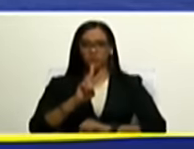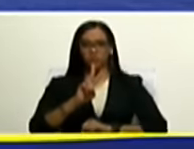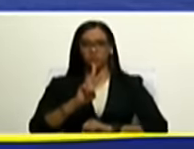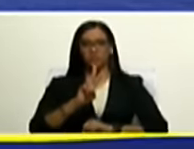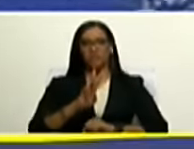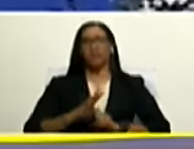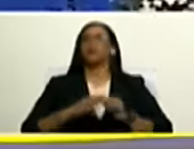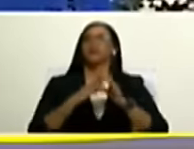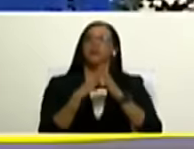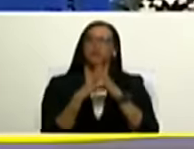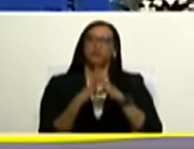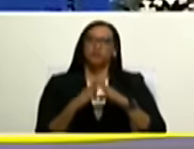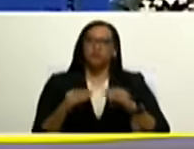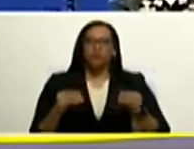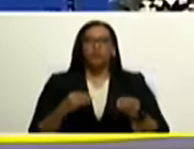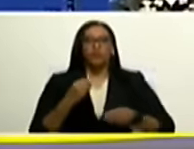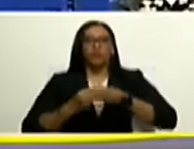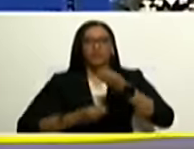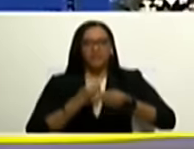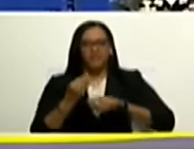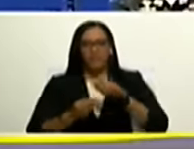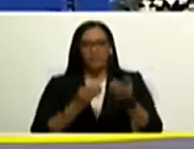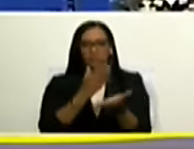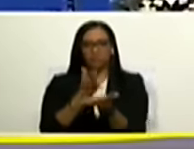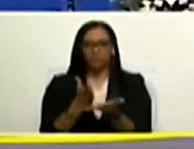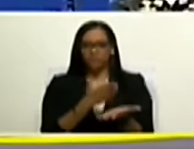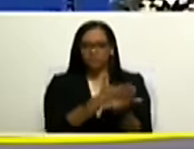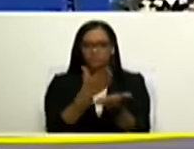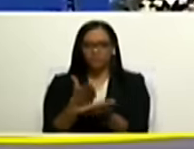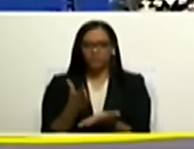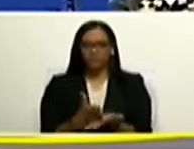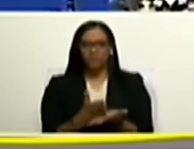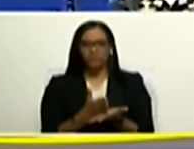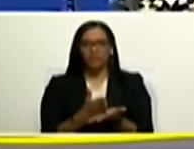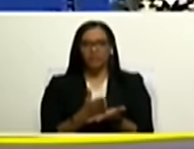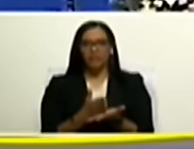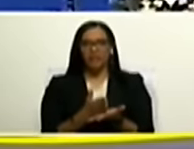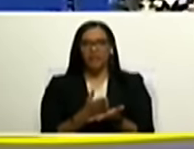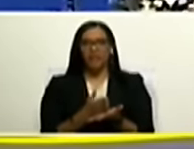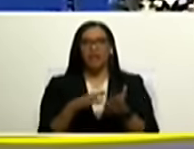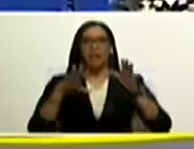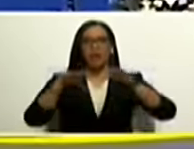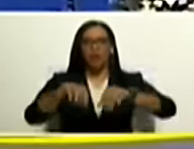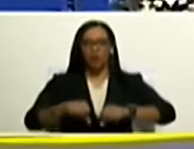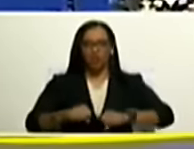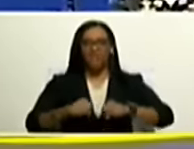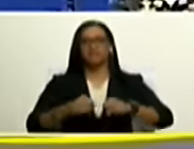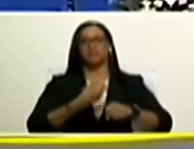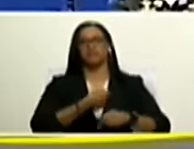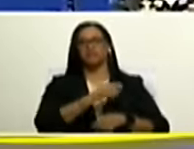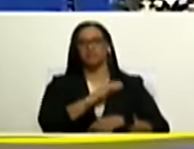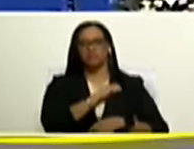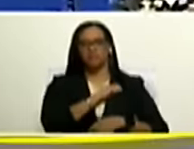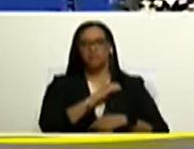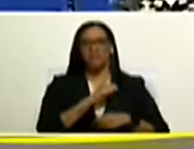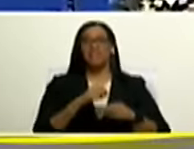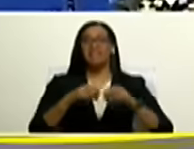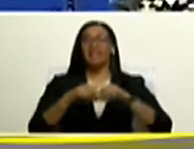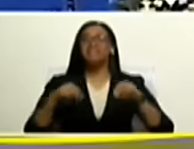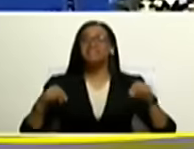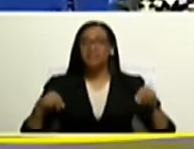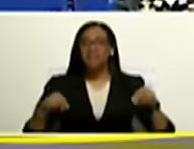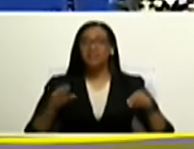1492, y todo lo que fue el reparto, la conquista colonial de las tierras